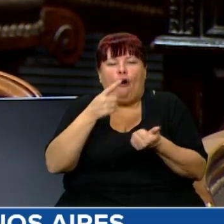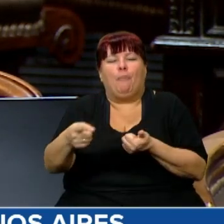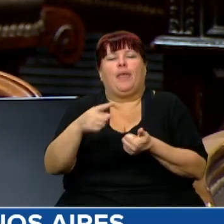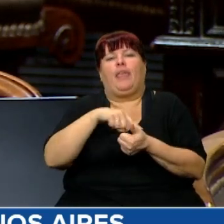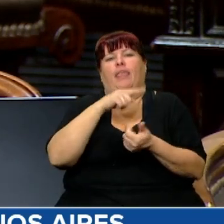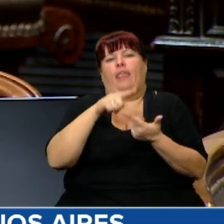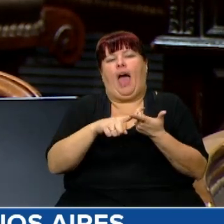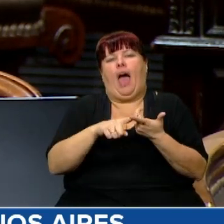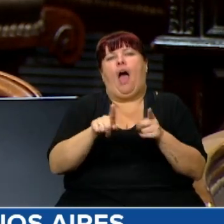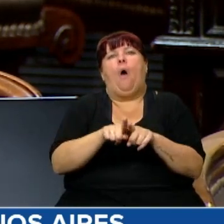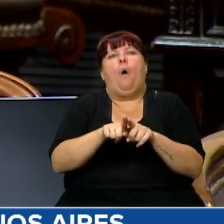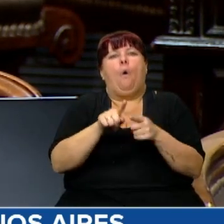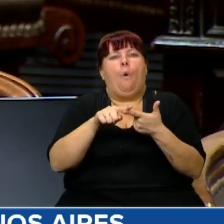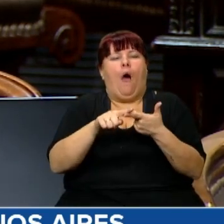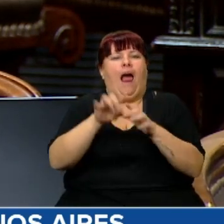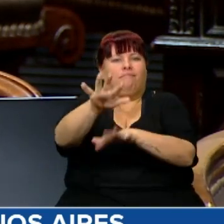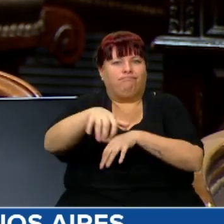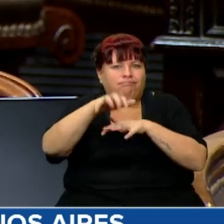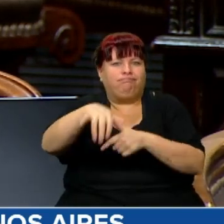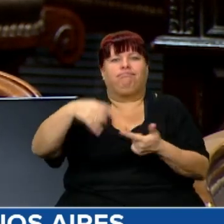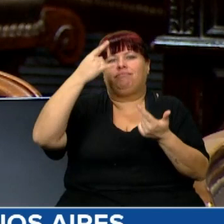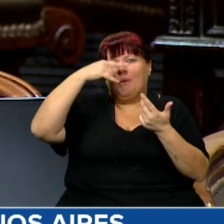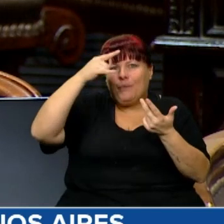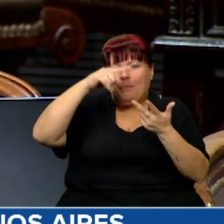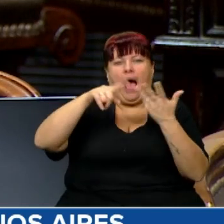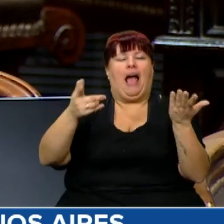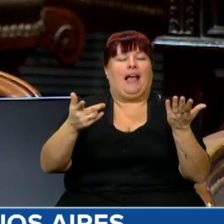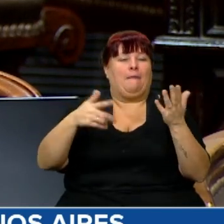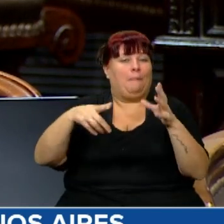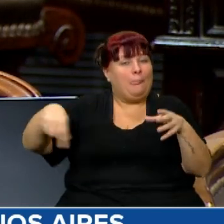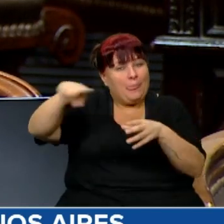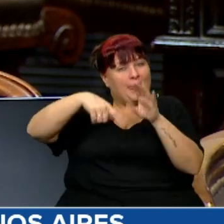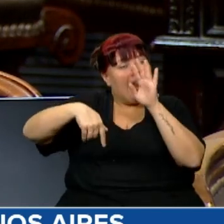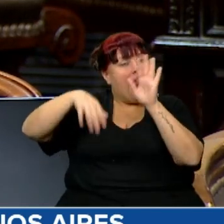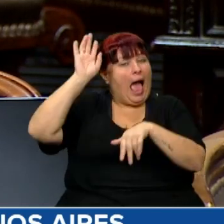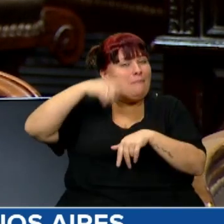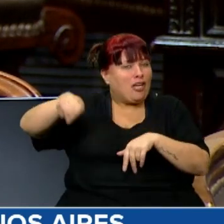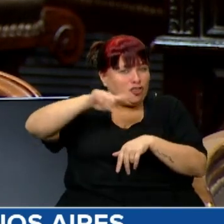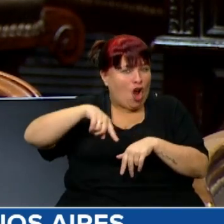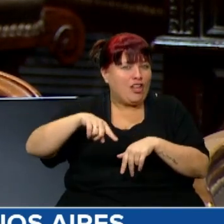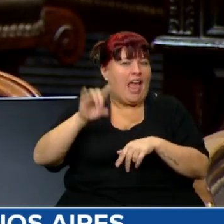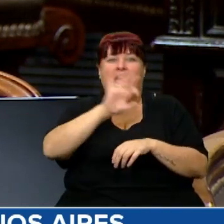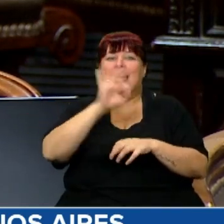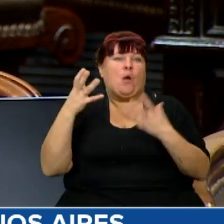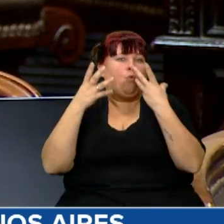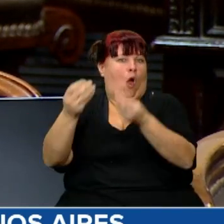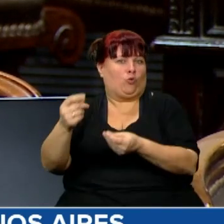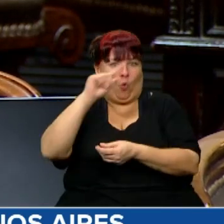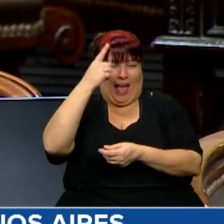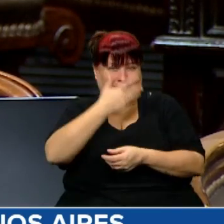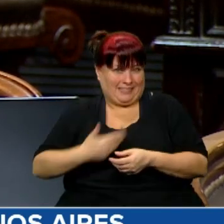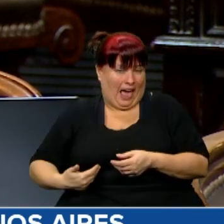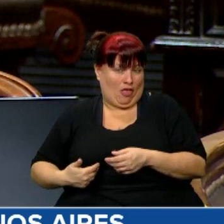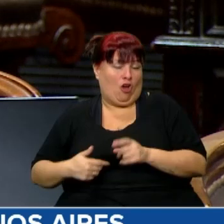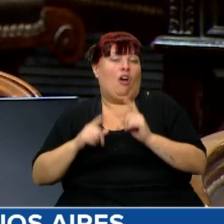alimentos, como el agro, la ganadería, que en general no solo no son asistidos por el Estado, sino